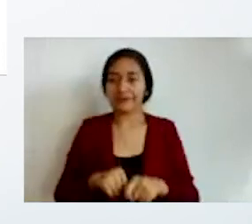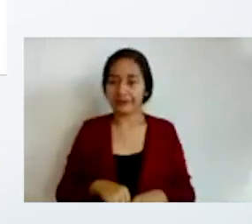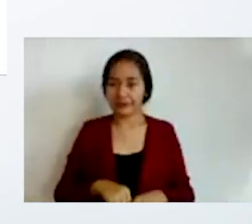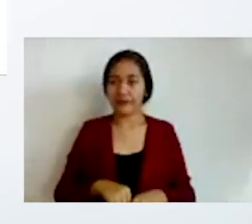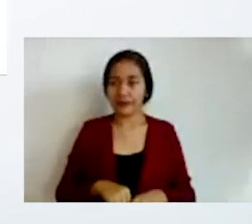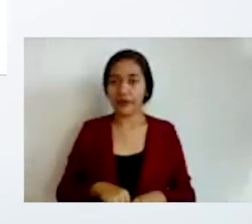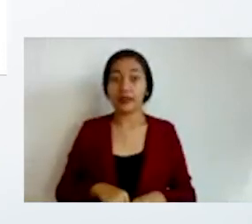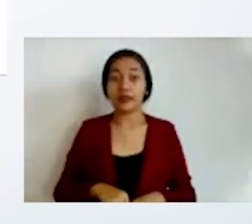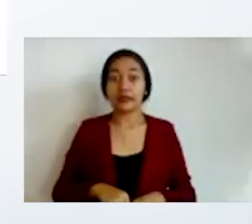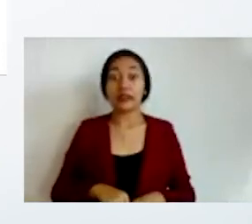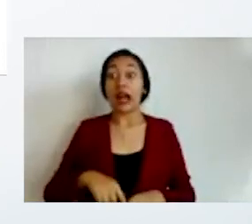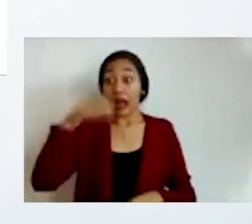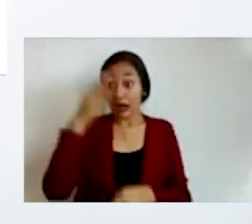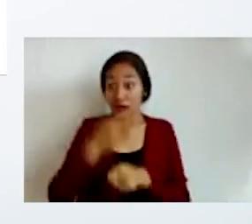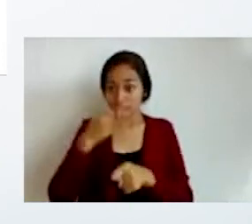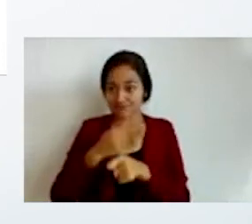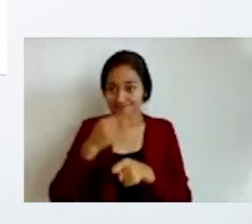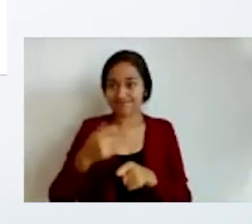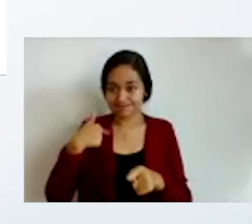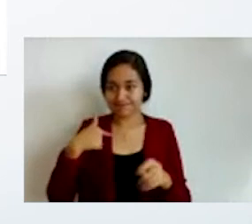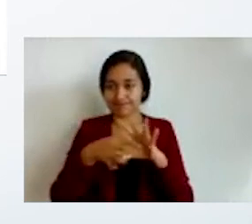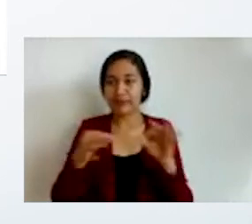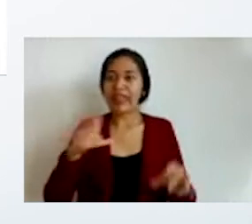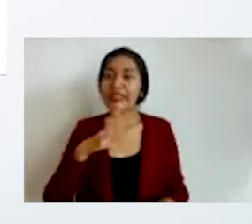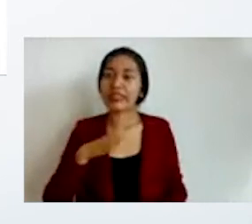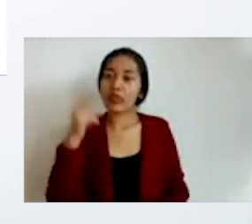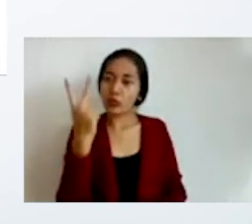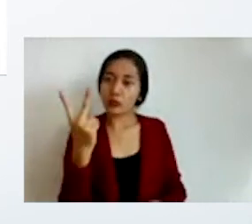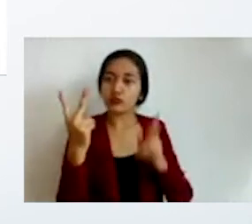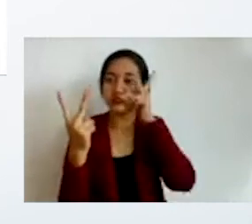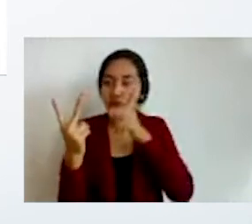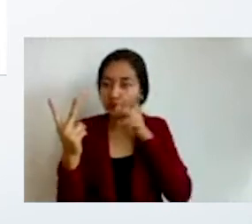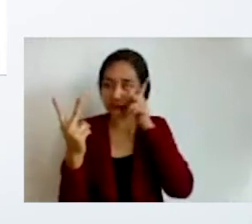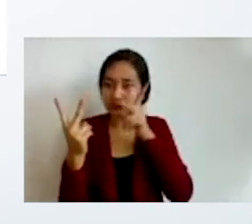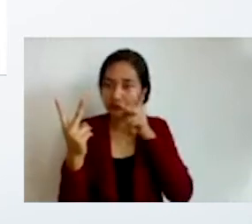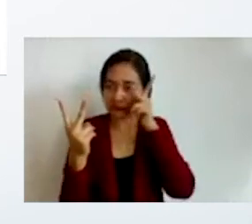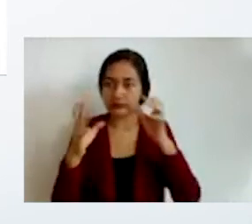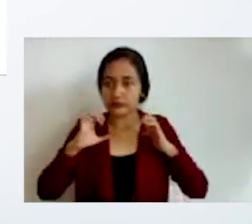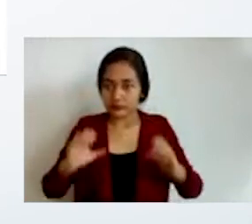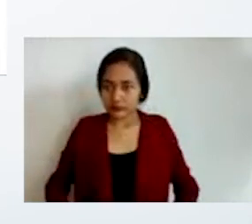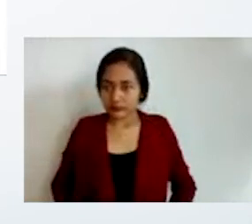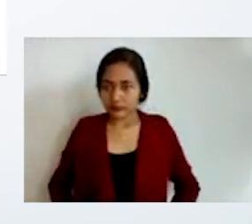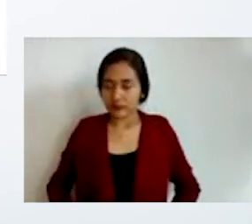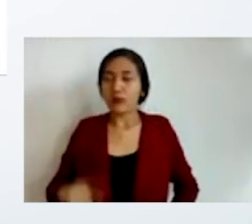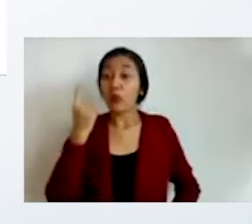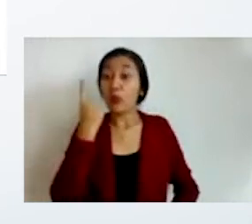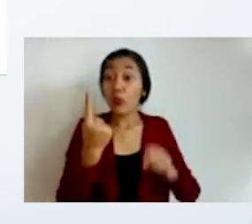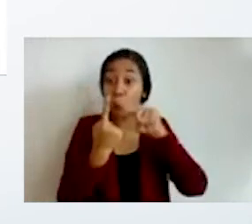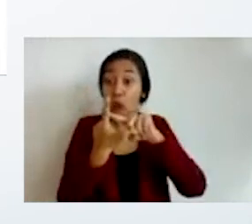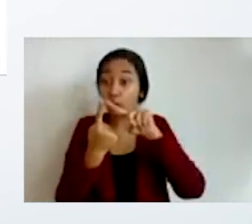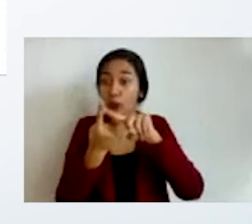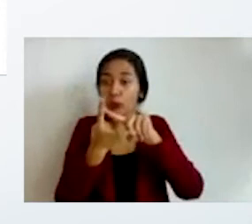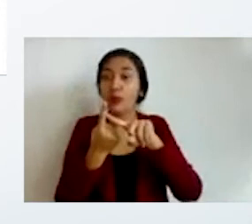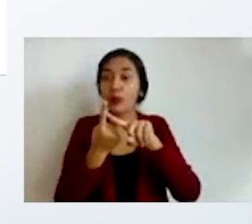Miren, existen entonces, en base al diagrama anterior, dos tipos de pruebas. Uno son las pruebas que nos muestran que está el